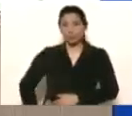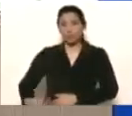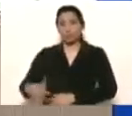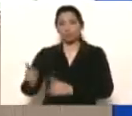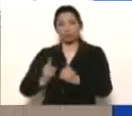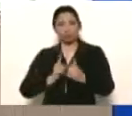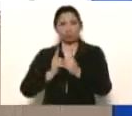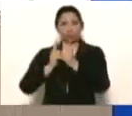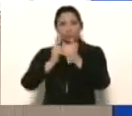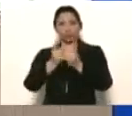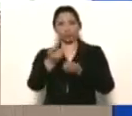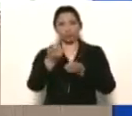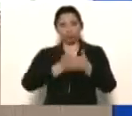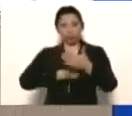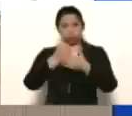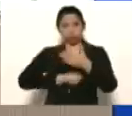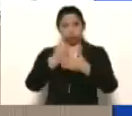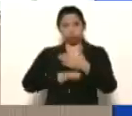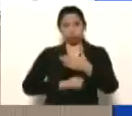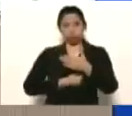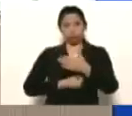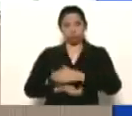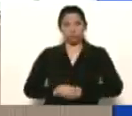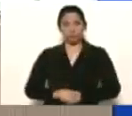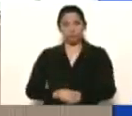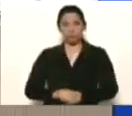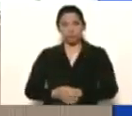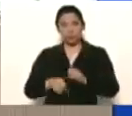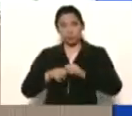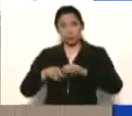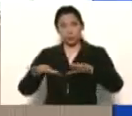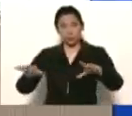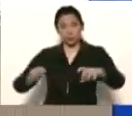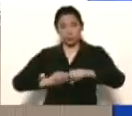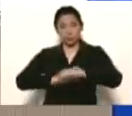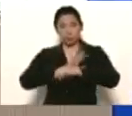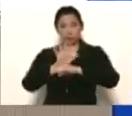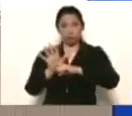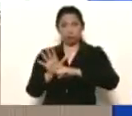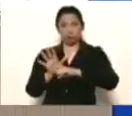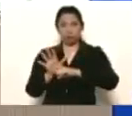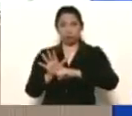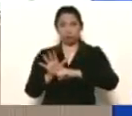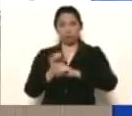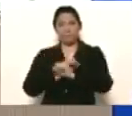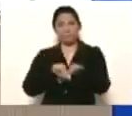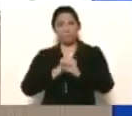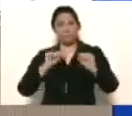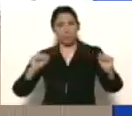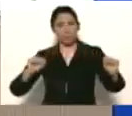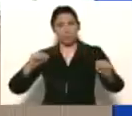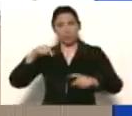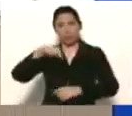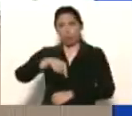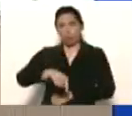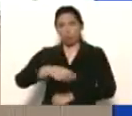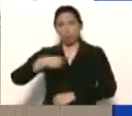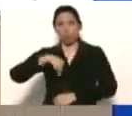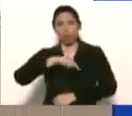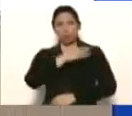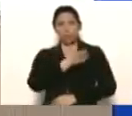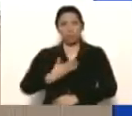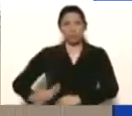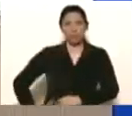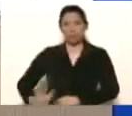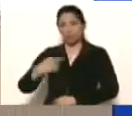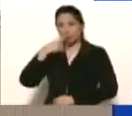y el combate de la pandemia por kobe 19 que en la mañana de hoy nuestro presidente